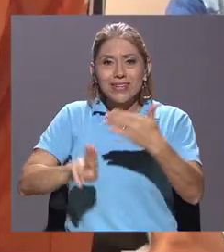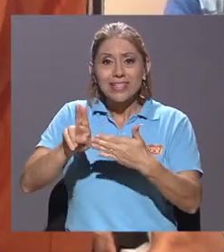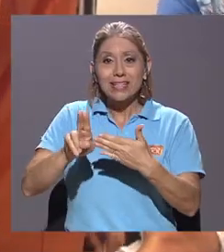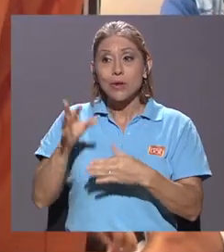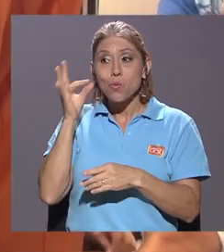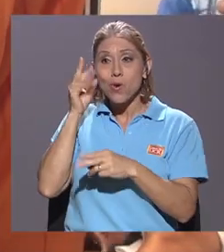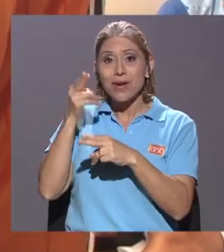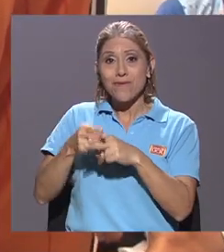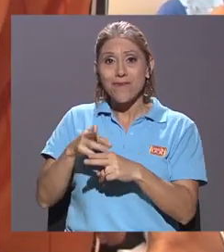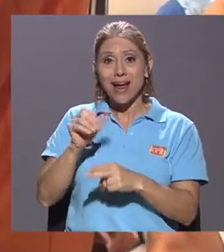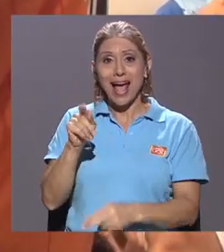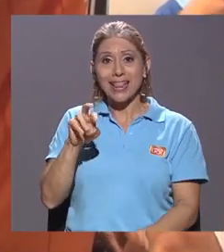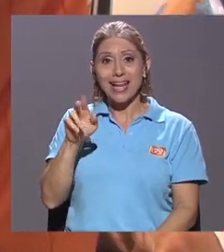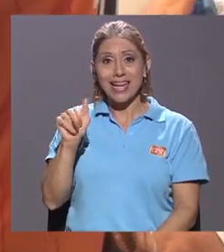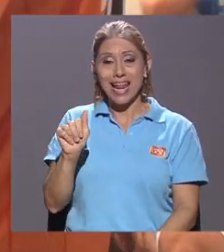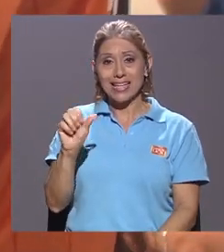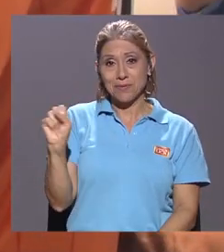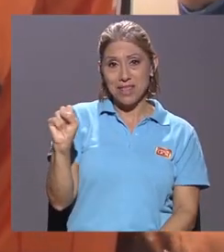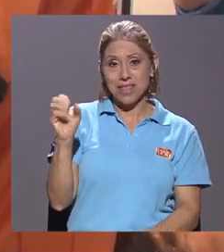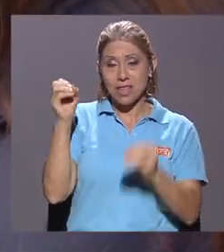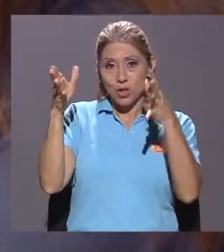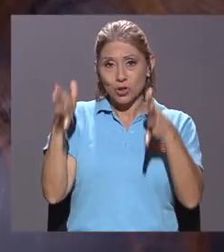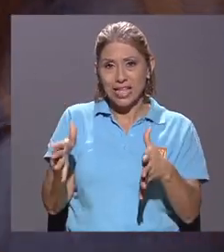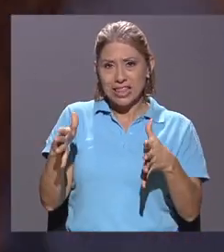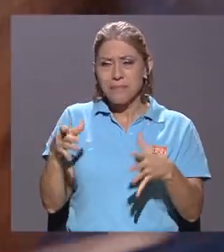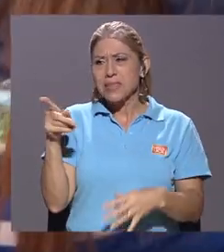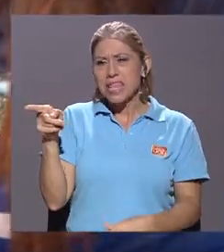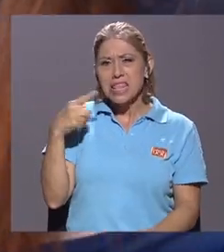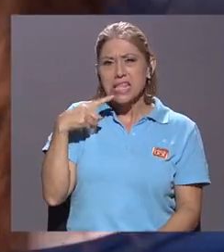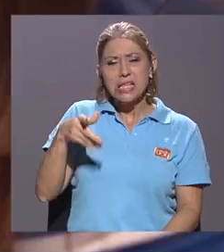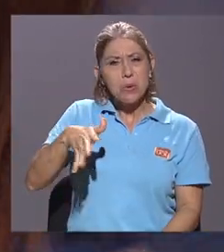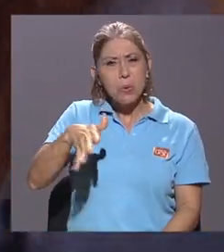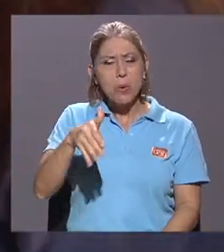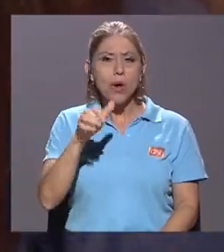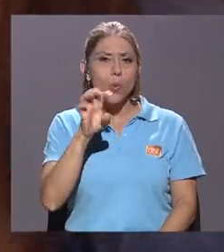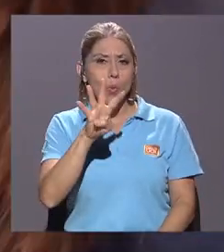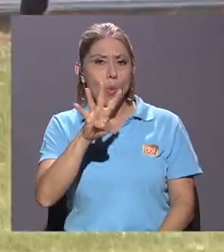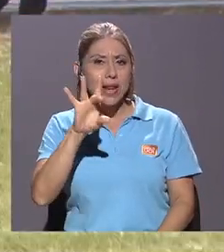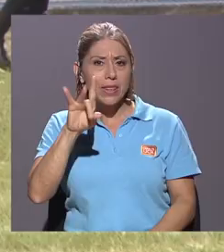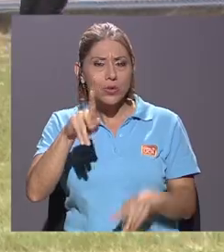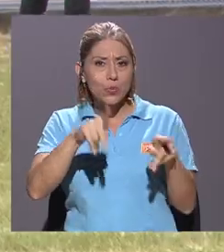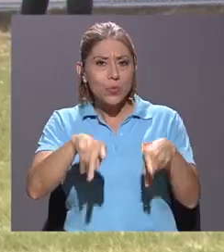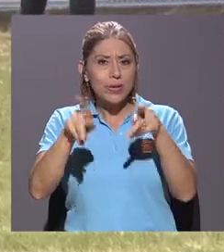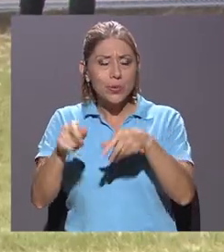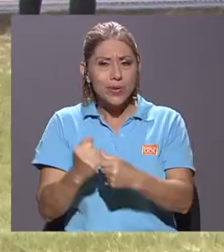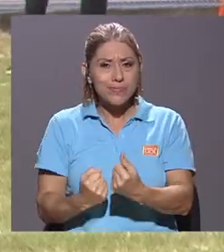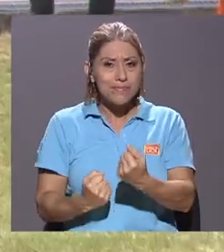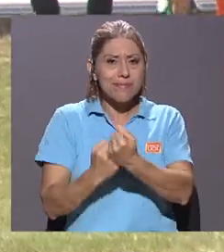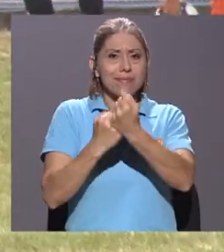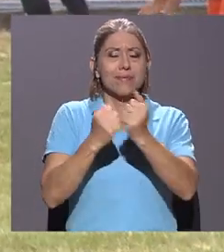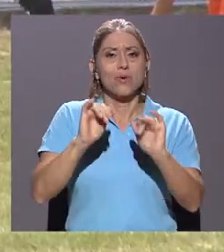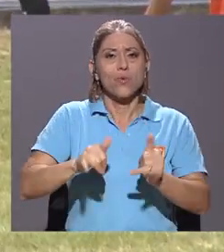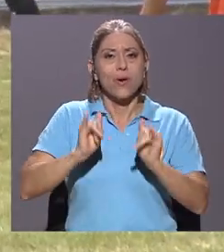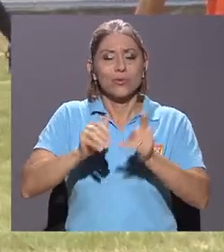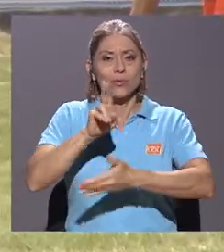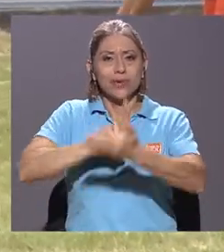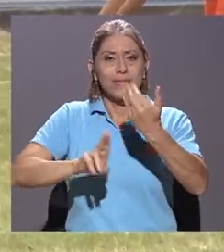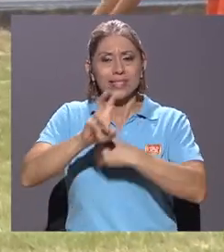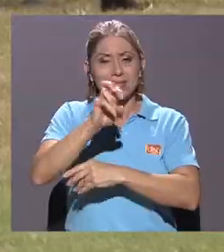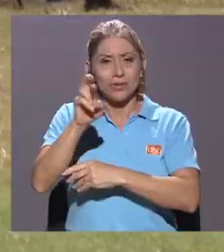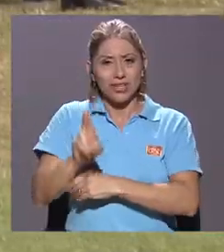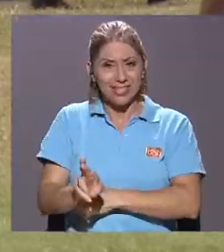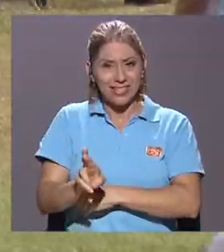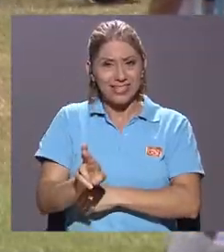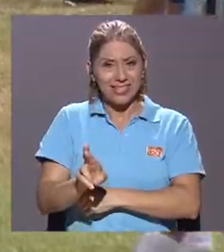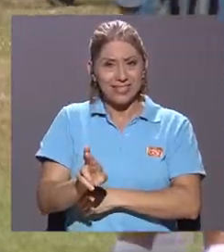Smith, docente de la universidad, aproximadamente 48 personas apoyaron en los Juegos Universitarios Costarricenses,